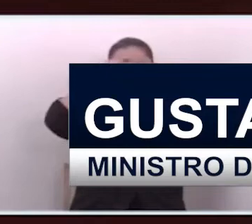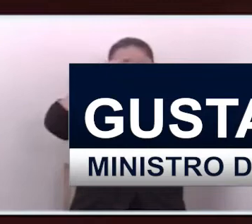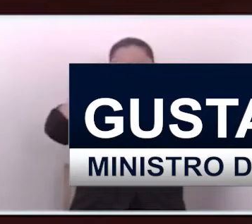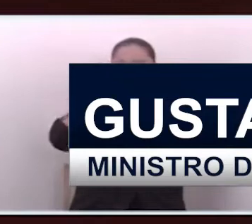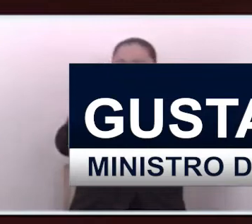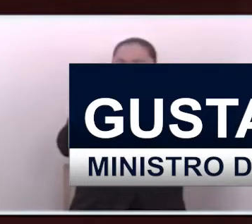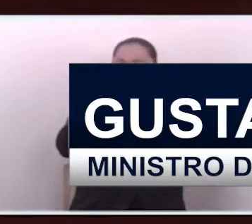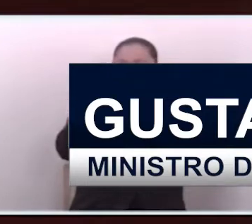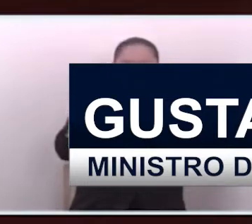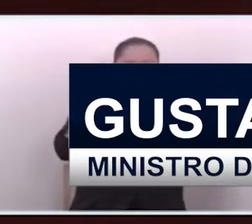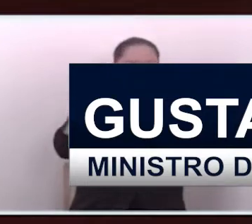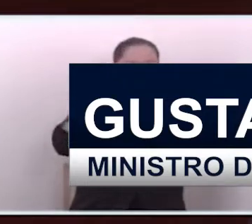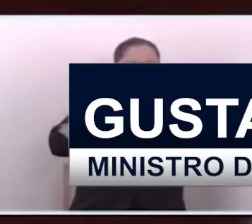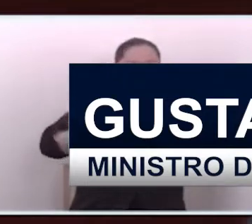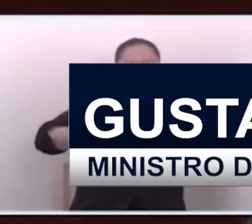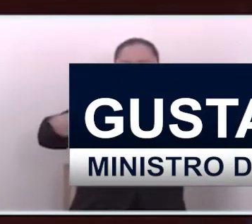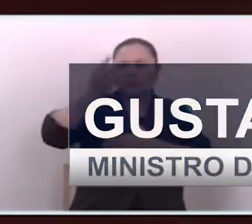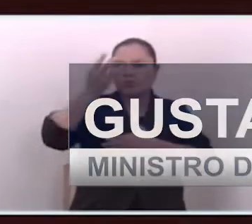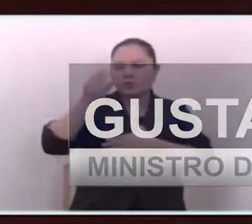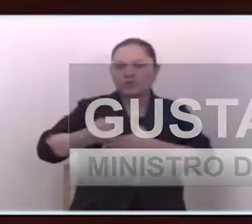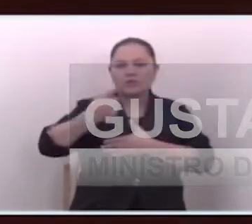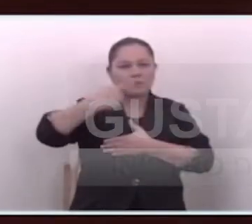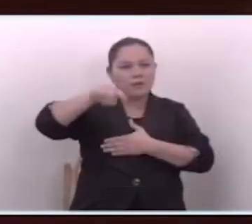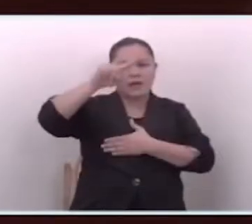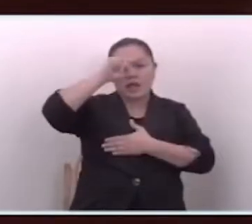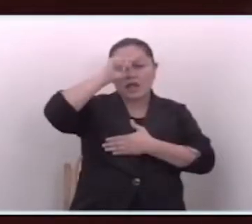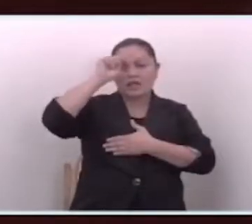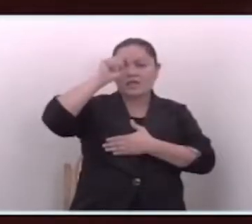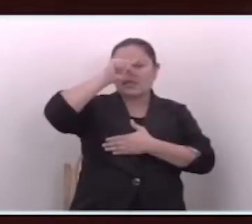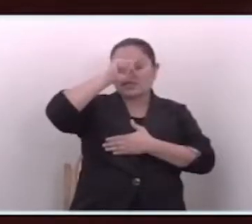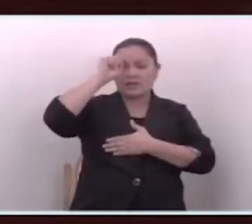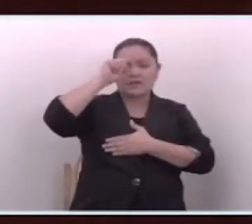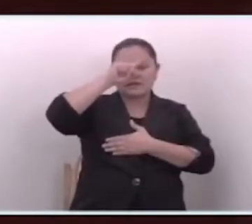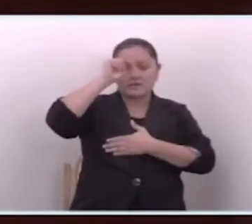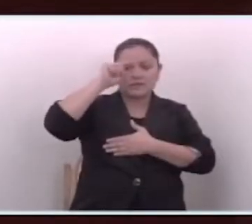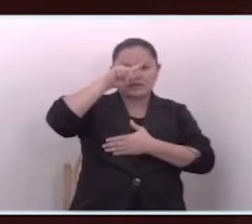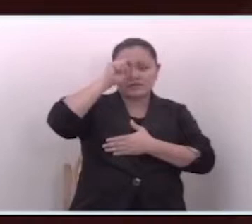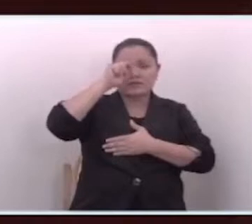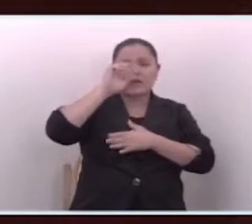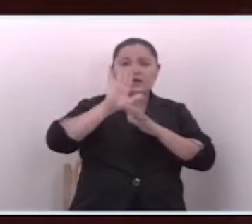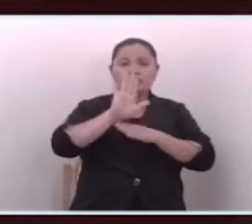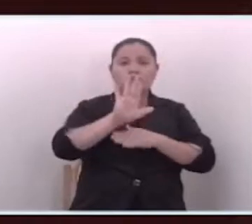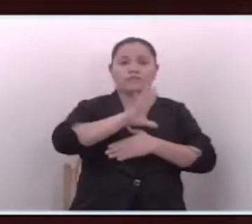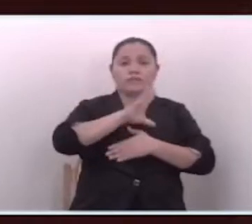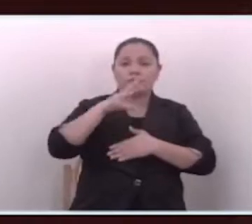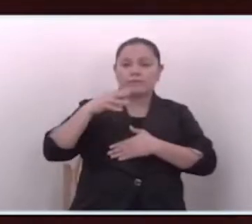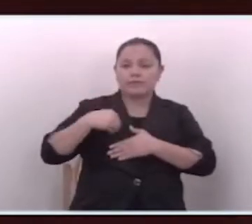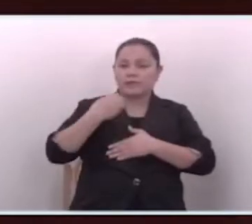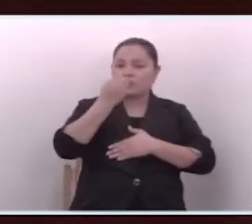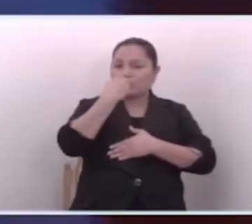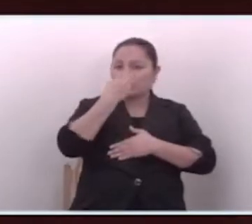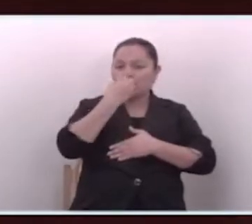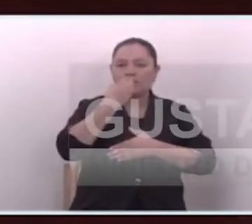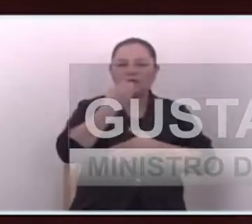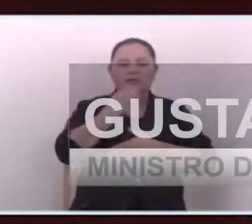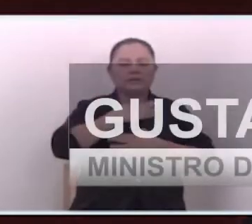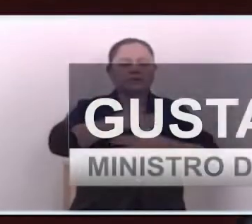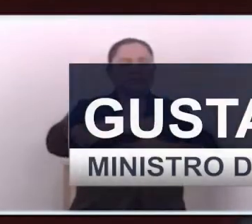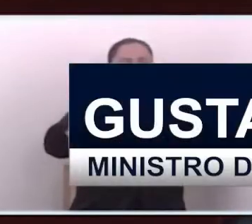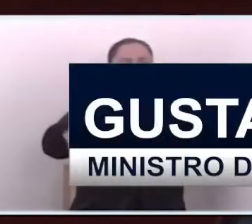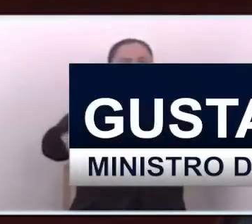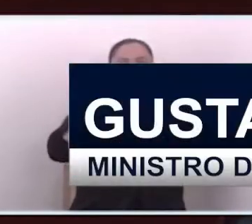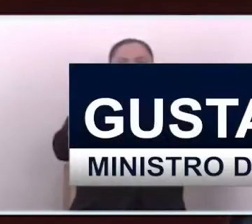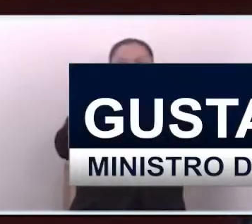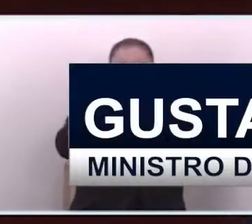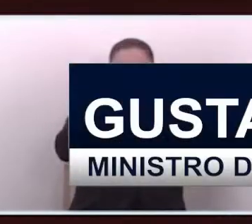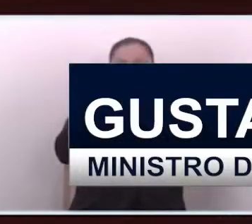honrados que todos los días salen a ganarse el sustento para sus familias, se sienten más seguros